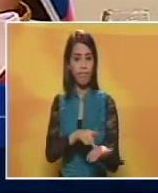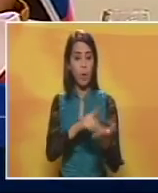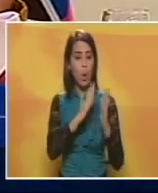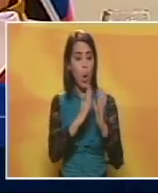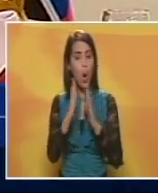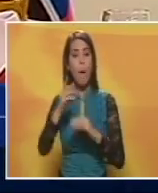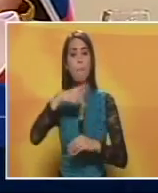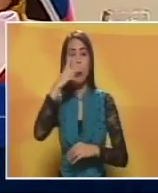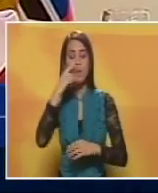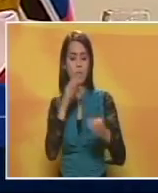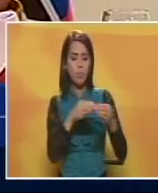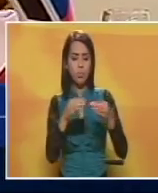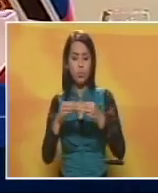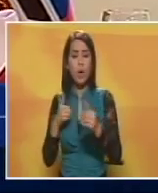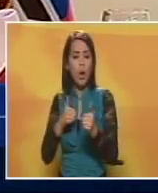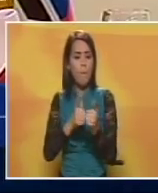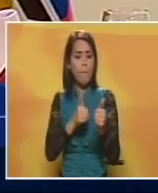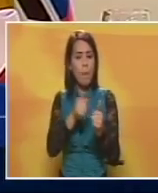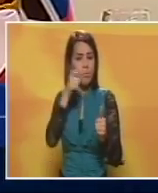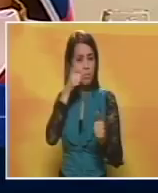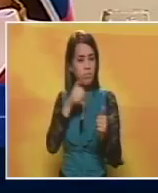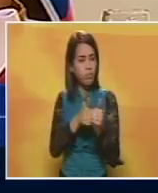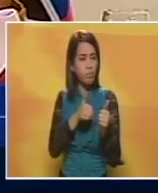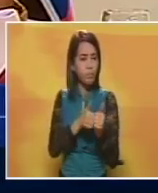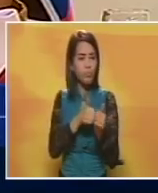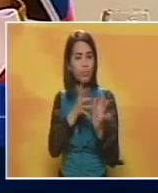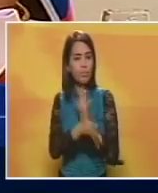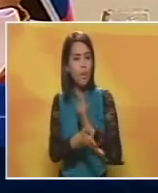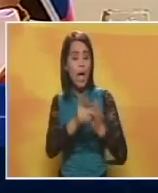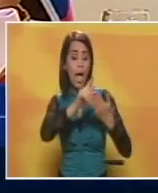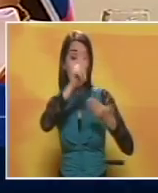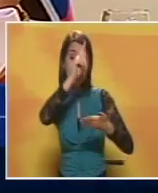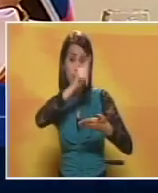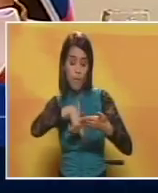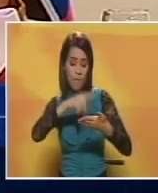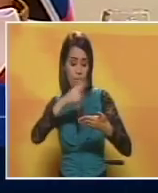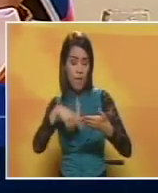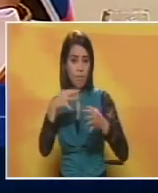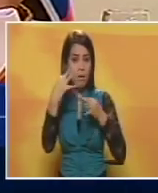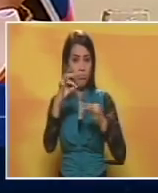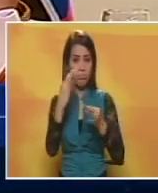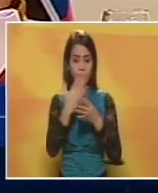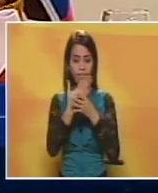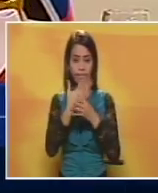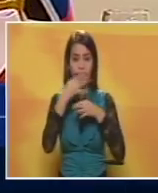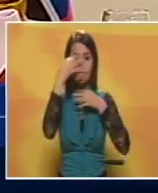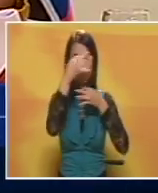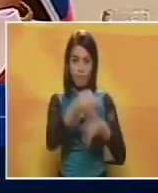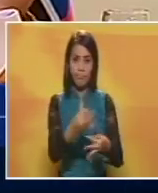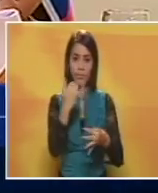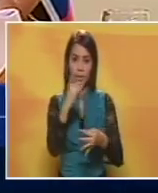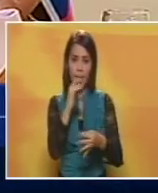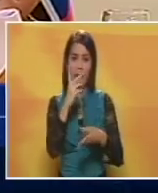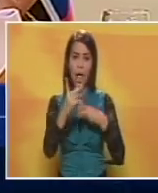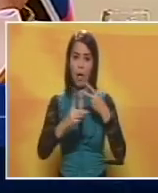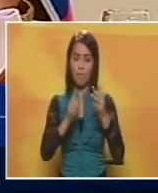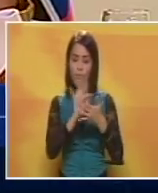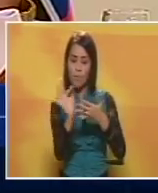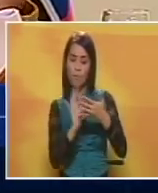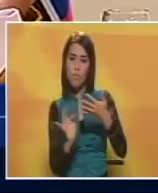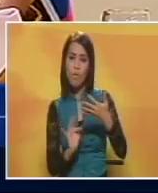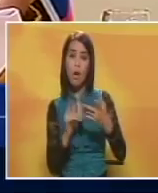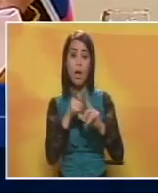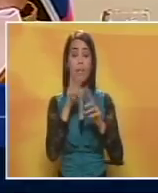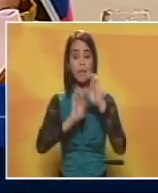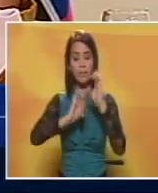organizaciones políticas, los acompañantes, ellos firman las actas, dando cuenta de lo que ha sido el funcionamiento de